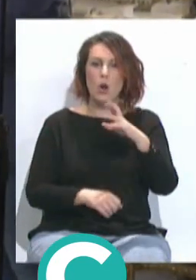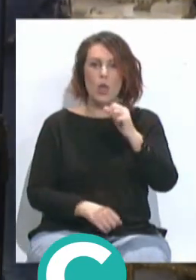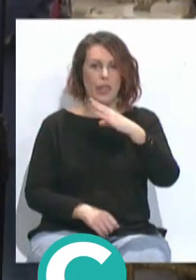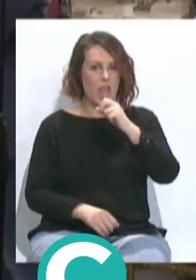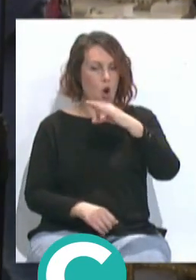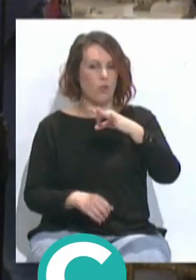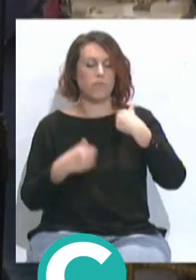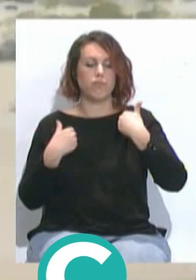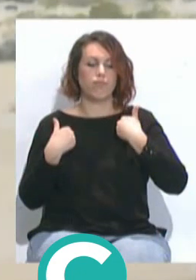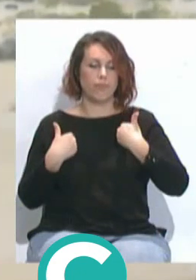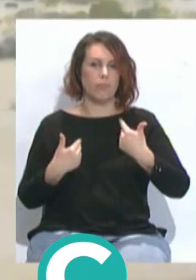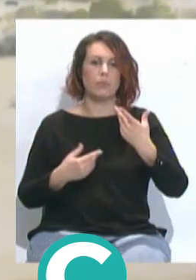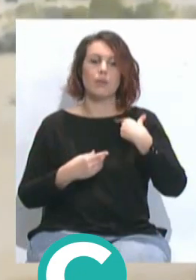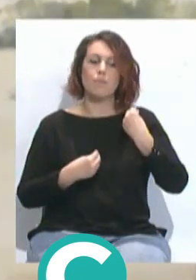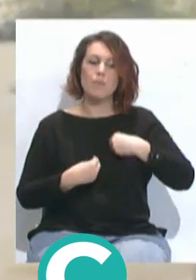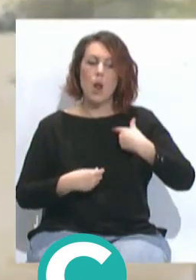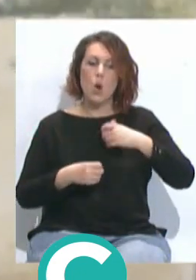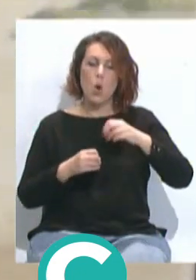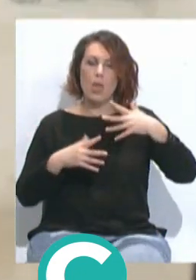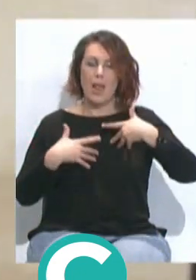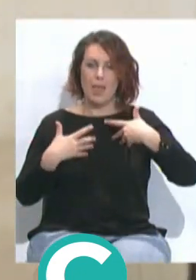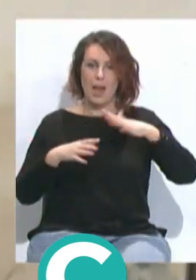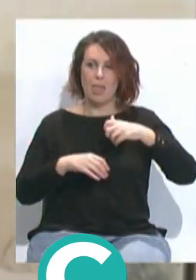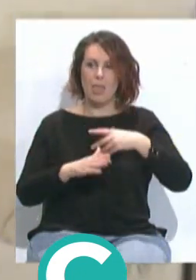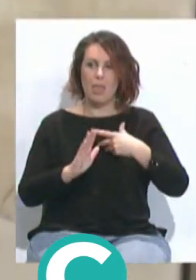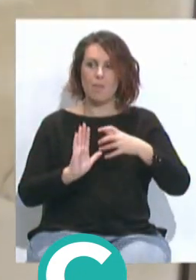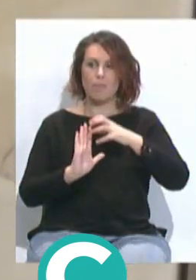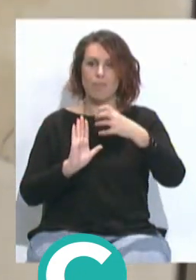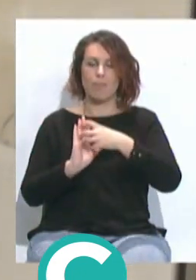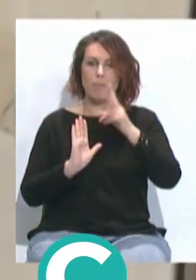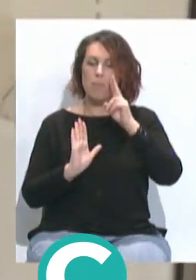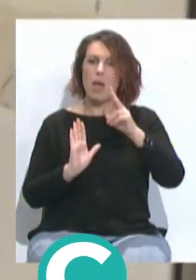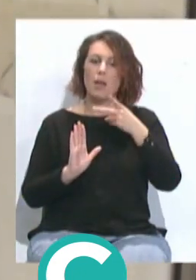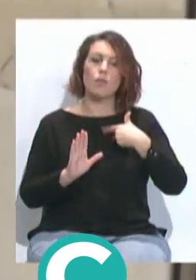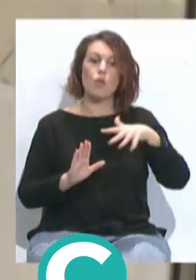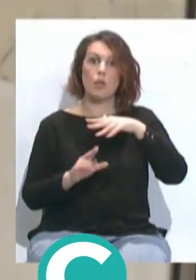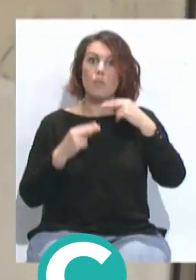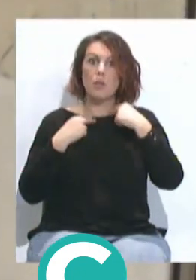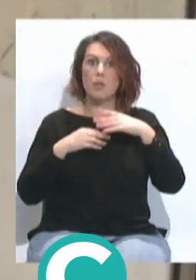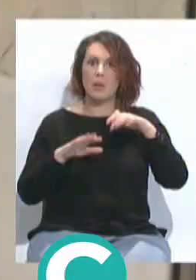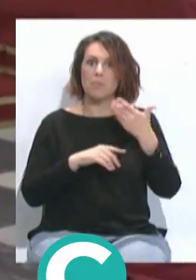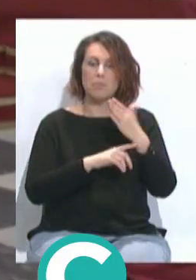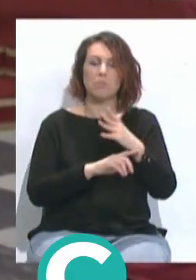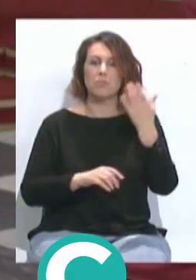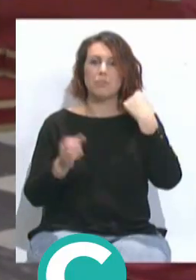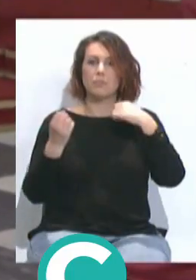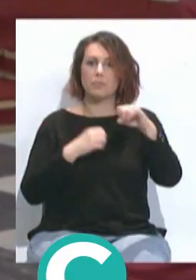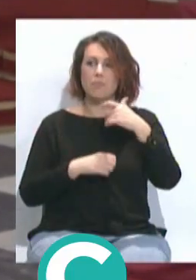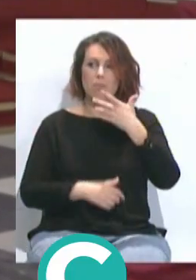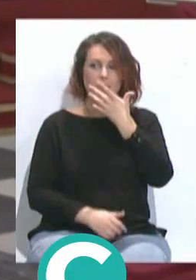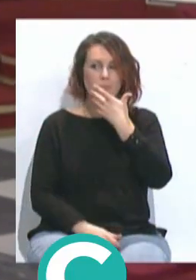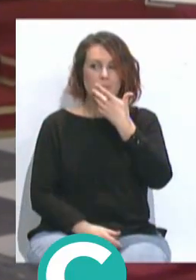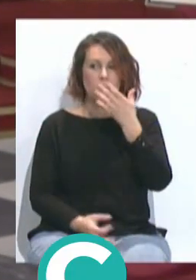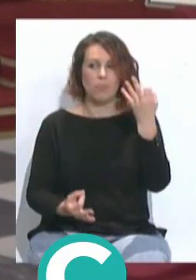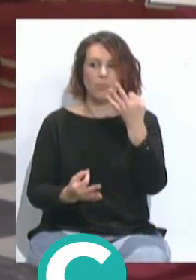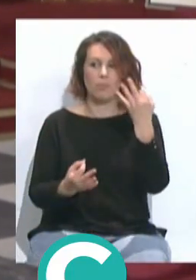pretende simbolizar la luz y la alegría de Cádiz. Este miércoles se ha presentado en el Salón Regio de la Diputación en un acto en el que se han dado a conocer